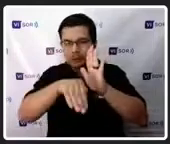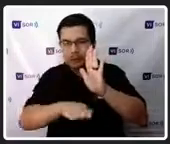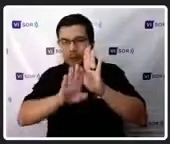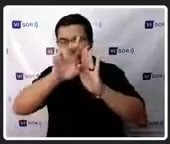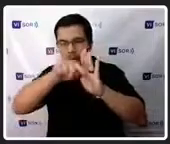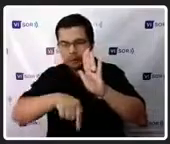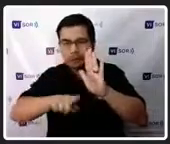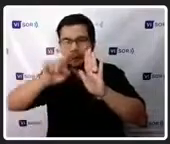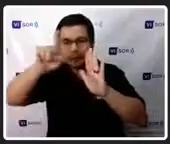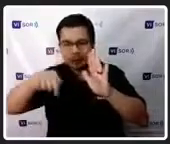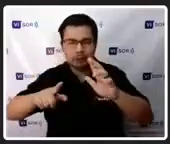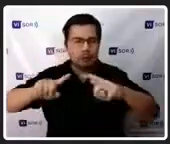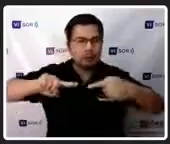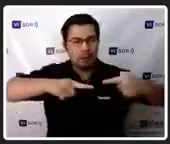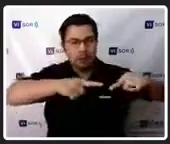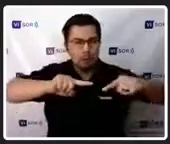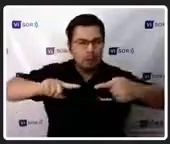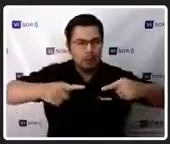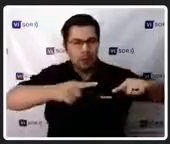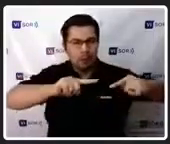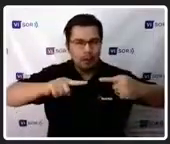en esa, ahí codo a codo.